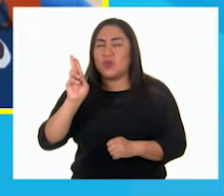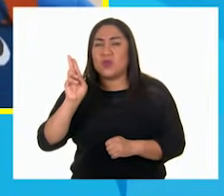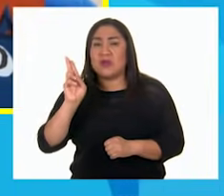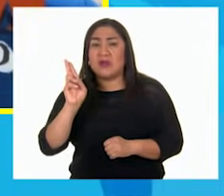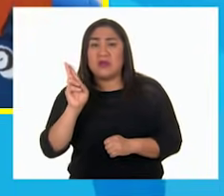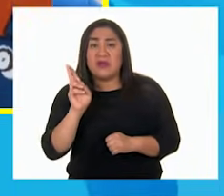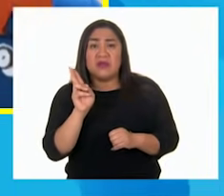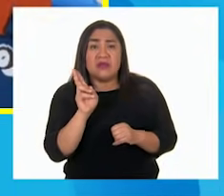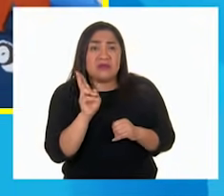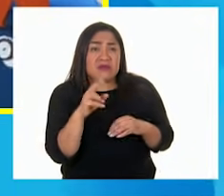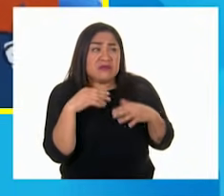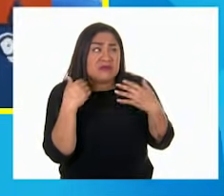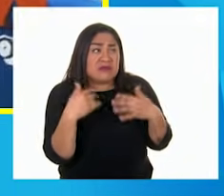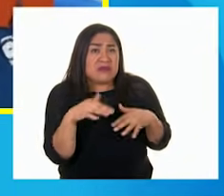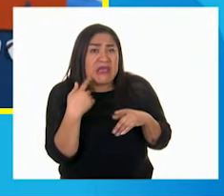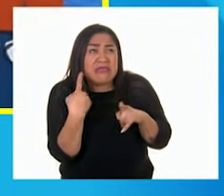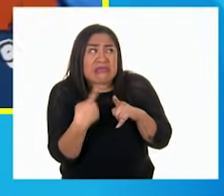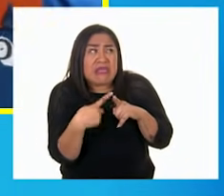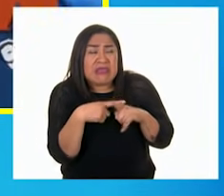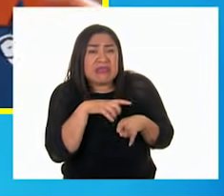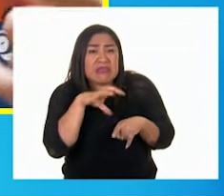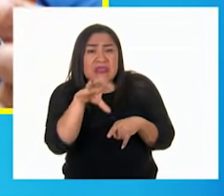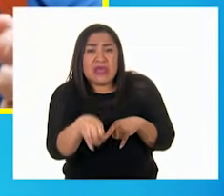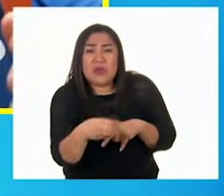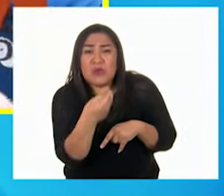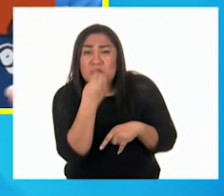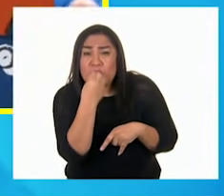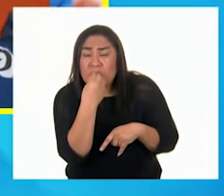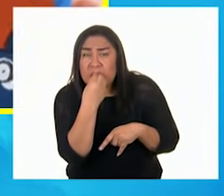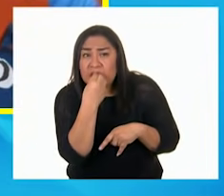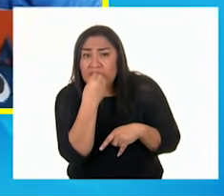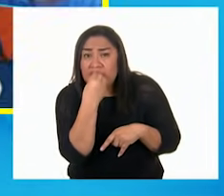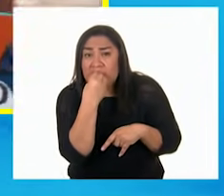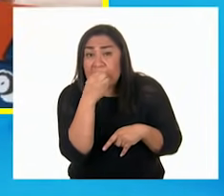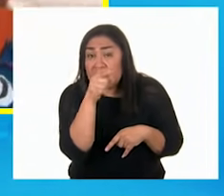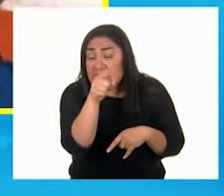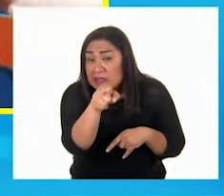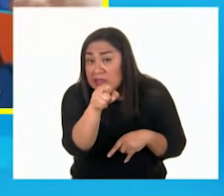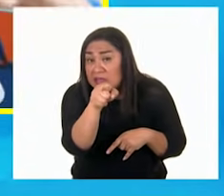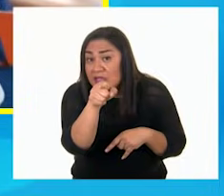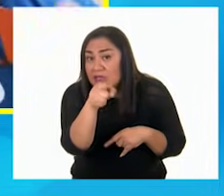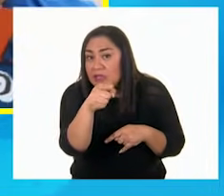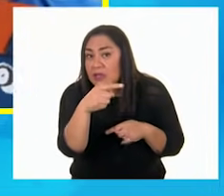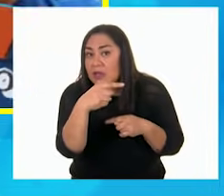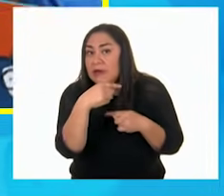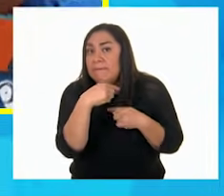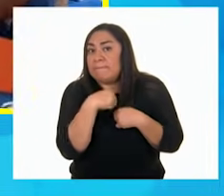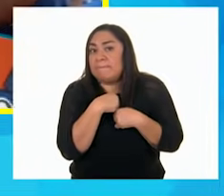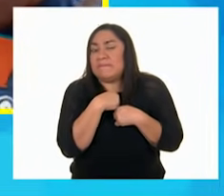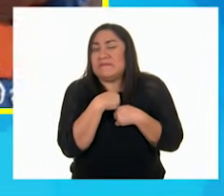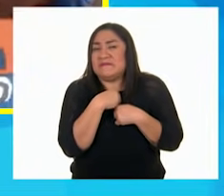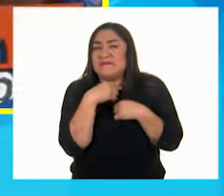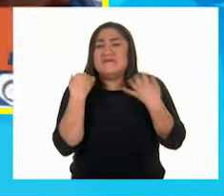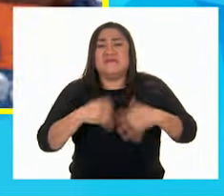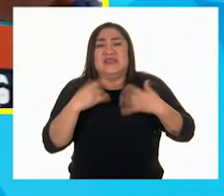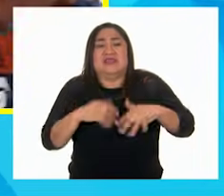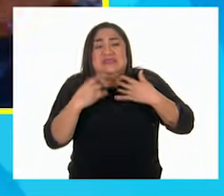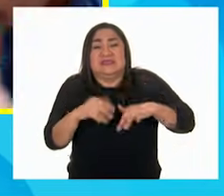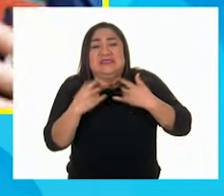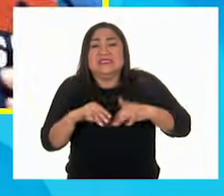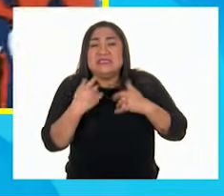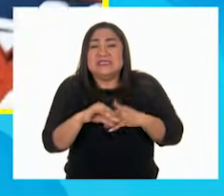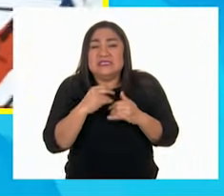¿A quién se va a comer? ¿A ti? ¿A mí? ¡Ay!